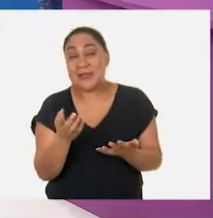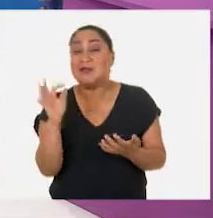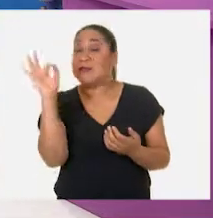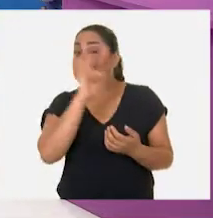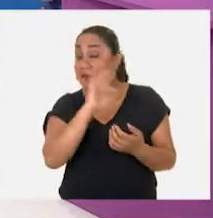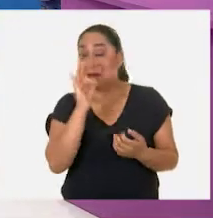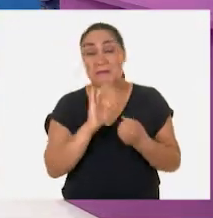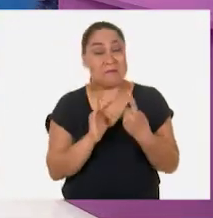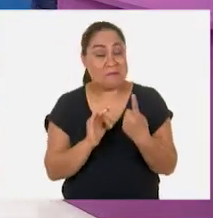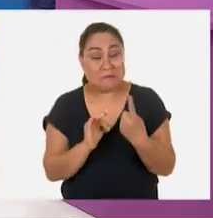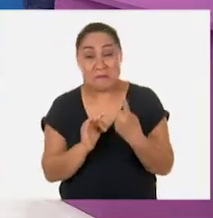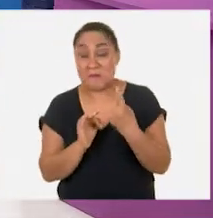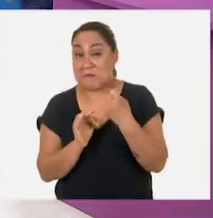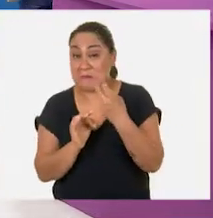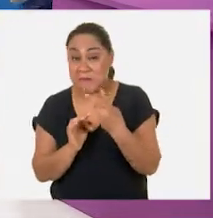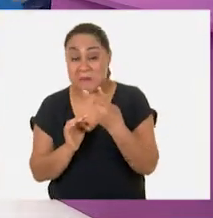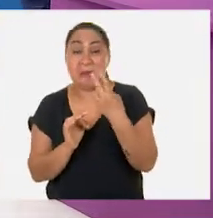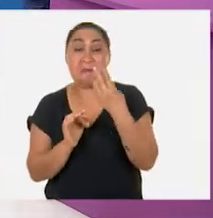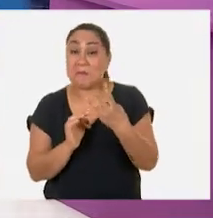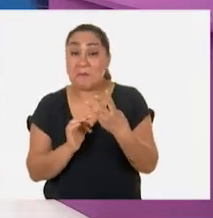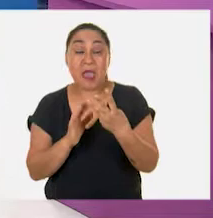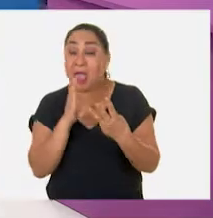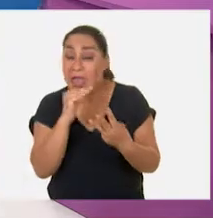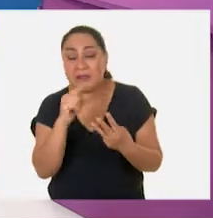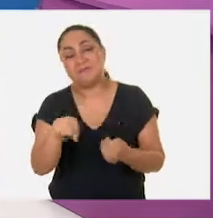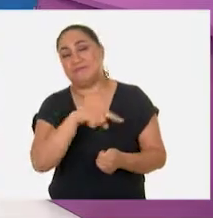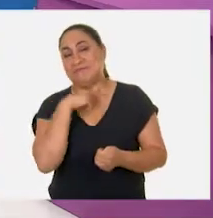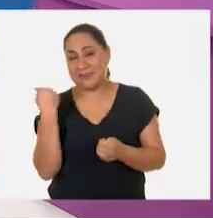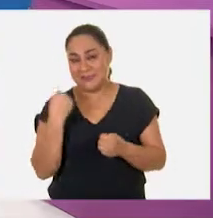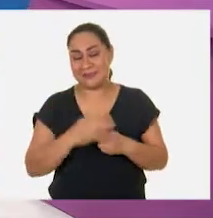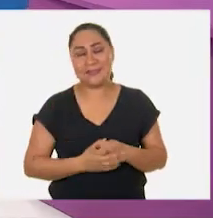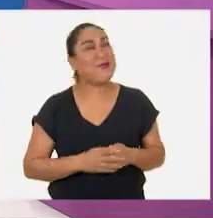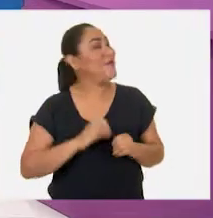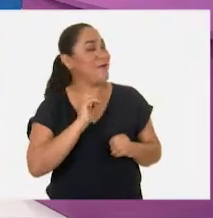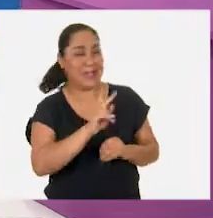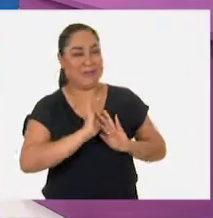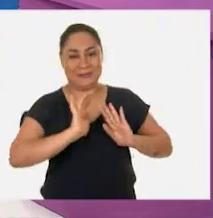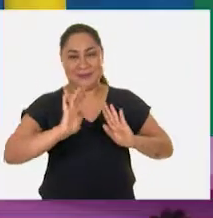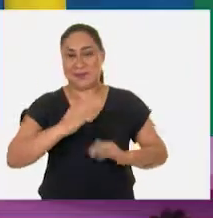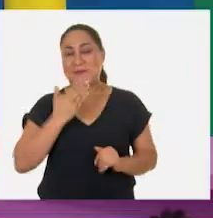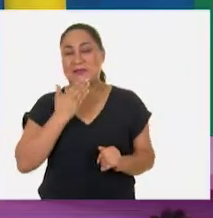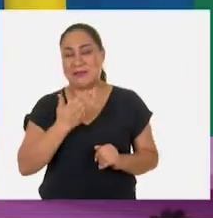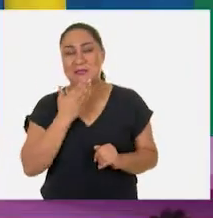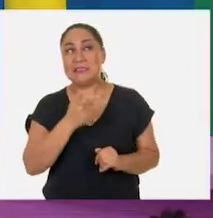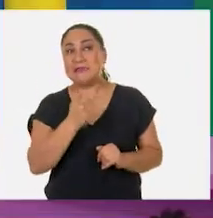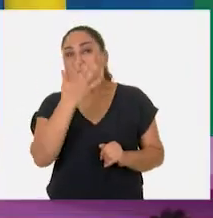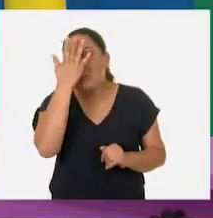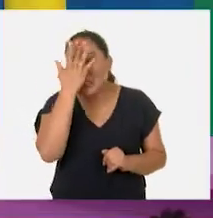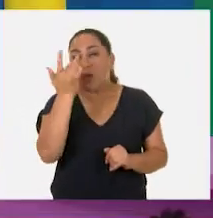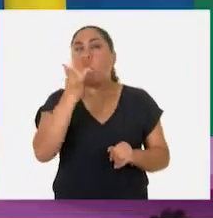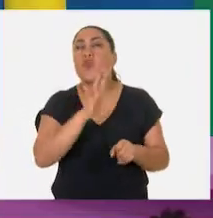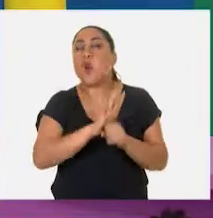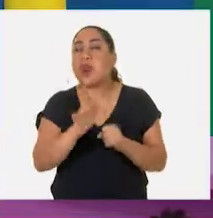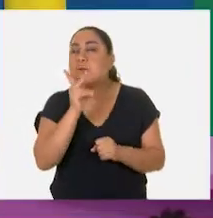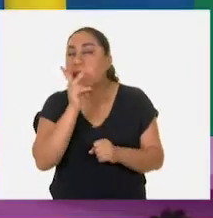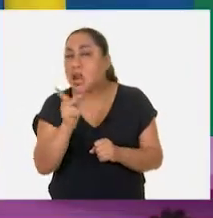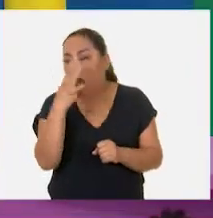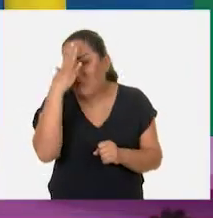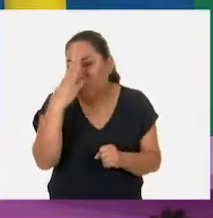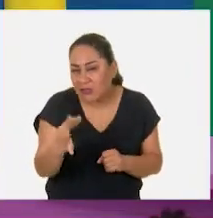pues automáticamente vas a perder, ¿ok? Ay, muy bien, muy bien, muy bien. Entonces, bueno, se va a tratar de adivinar palabras, ¿verdad? Una